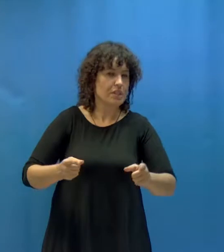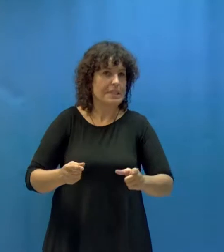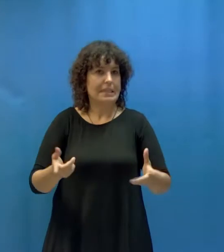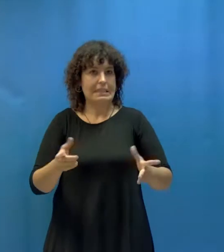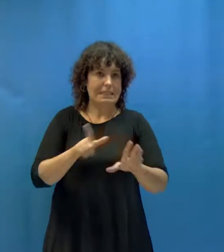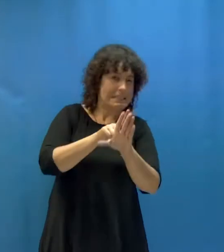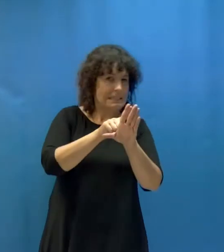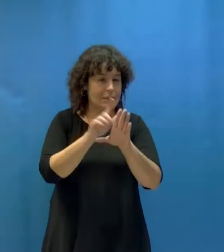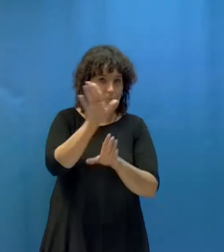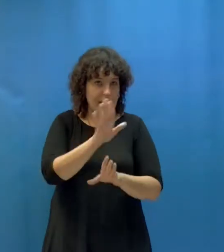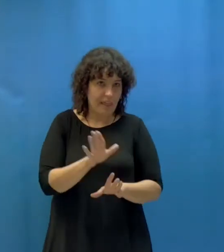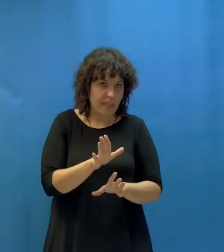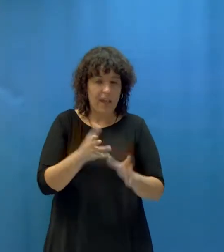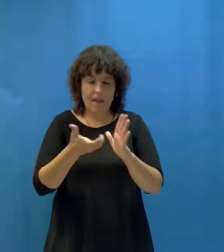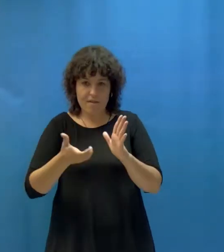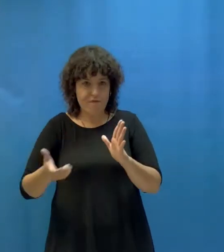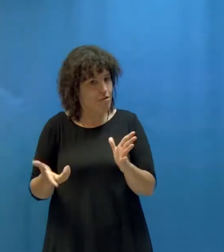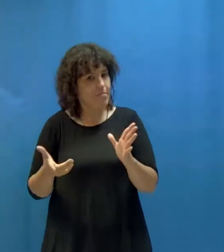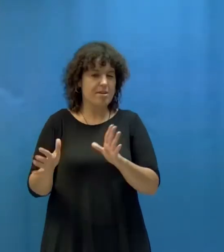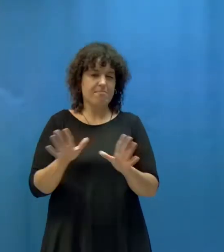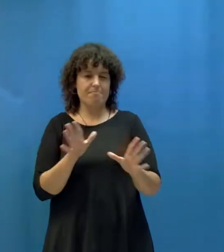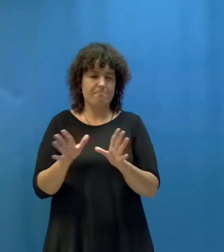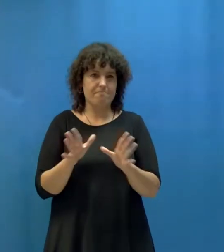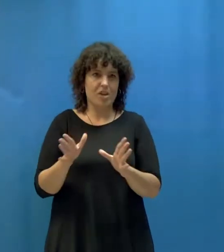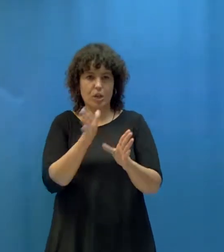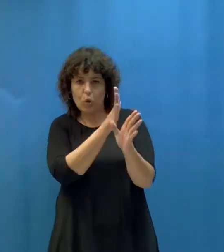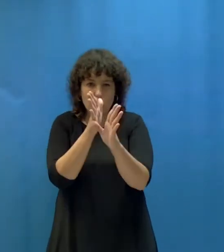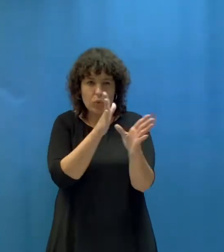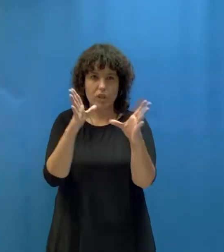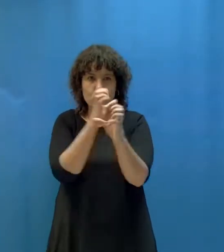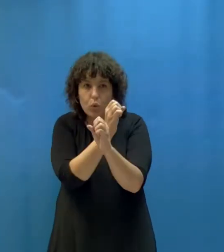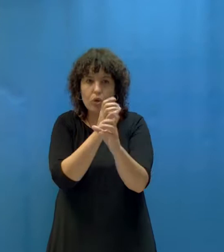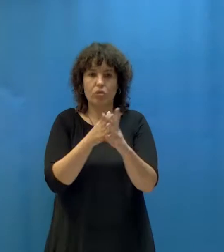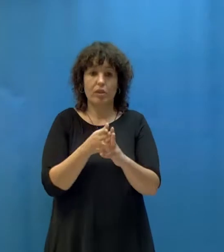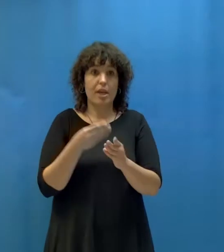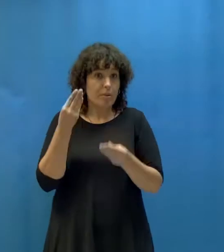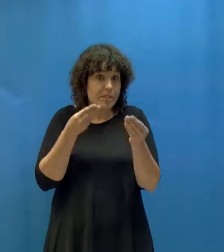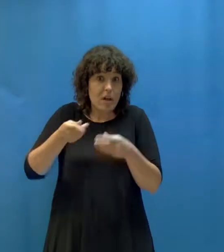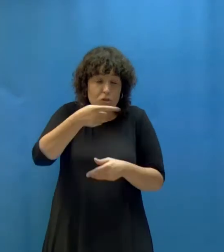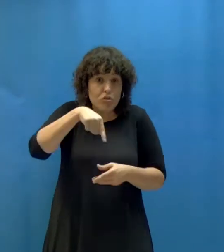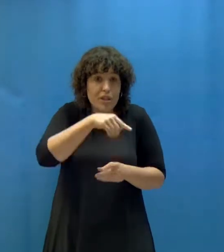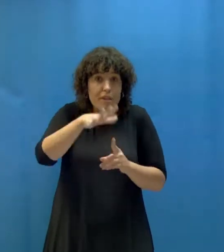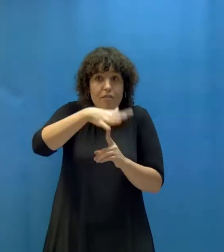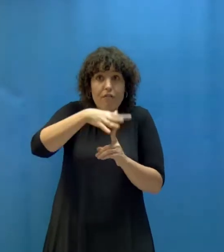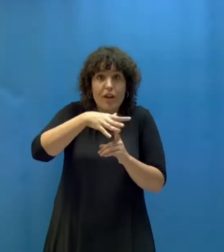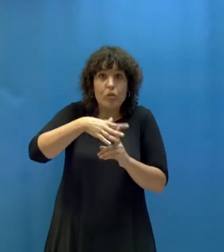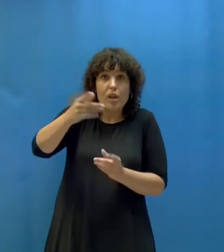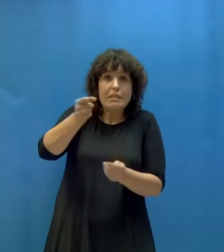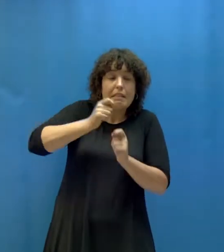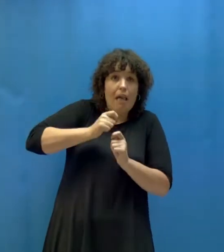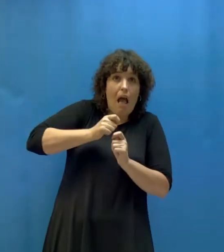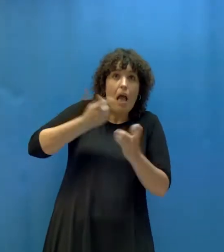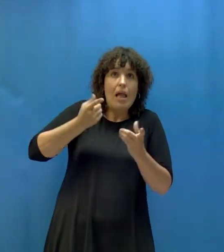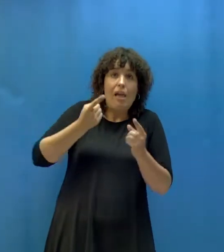desfavorable y la objeción de fiscalización. Y cuando pensábamos que ustedes traían facturas por importes pequeños a este